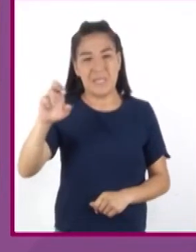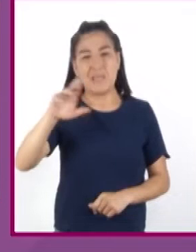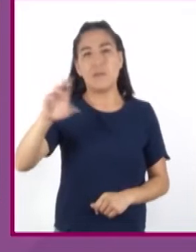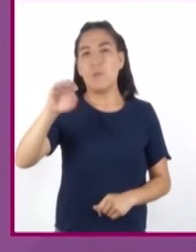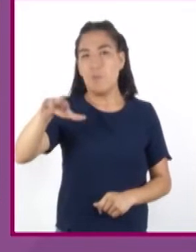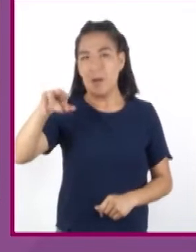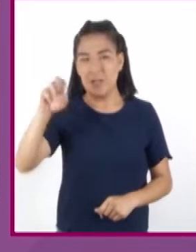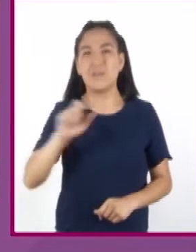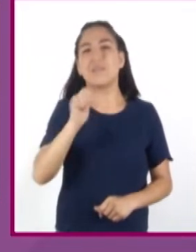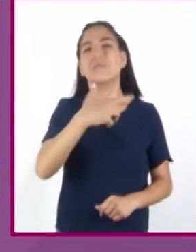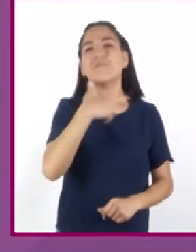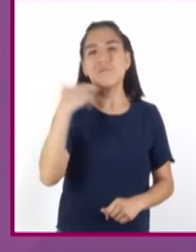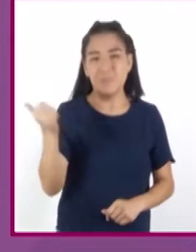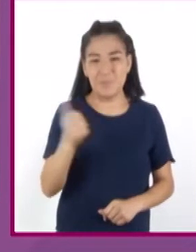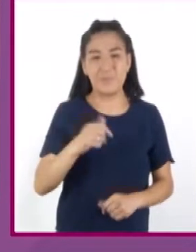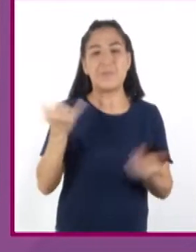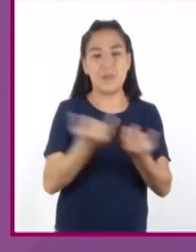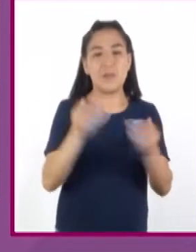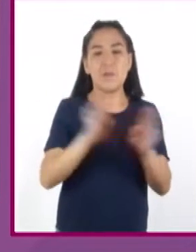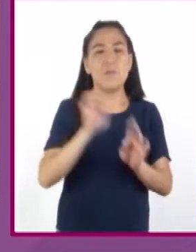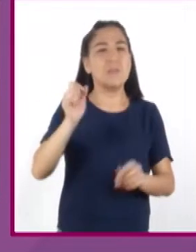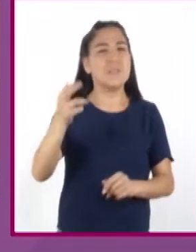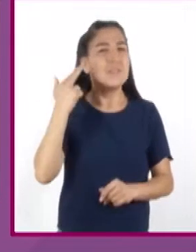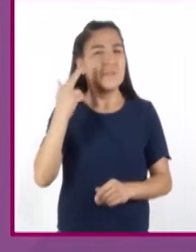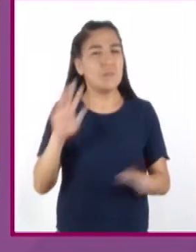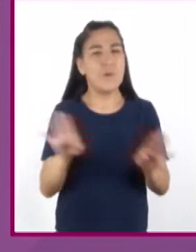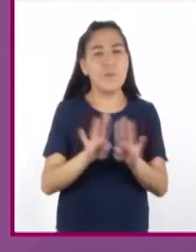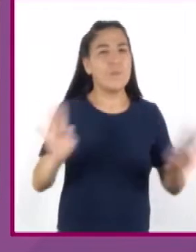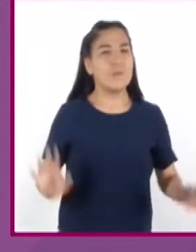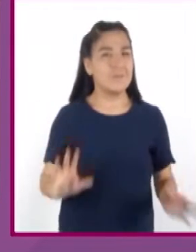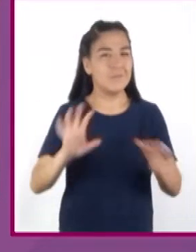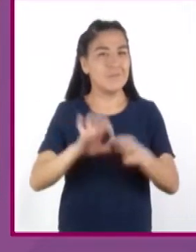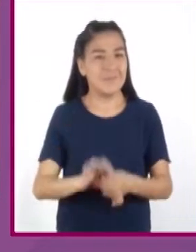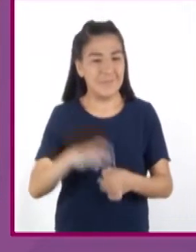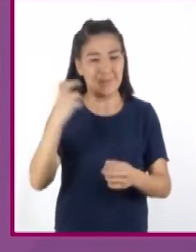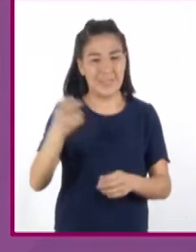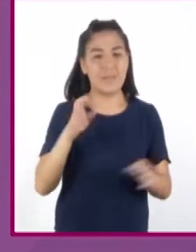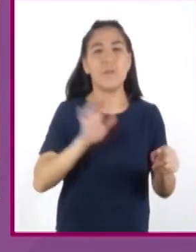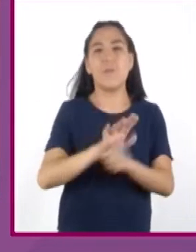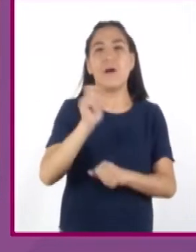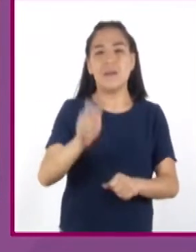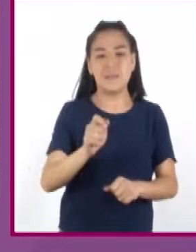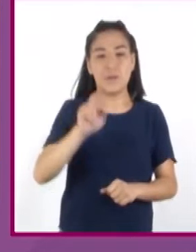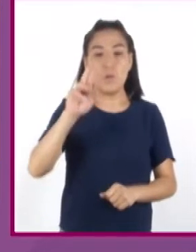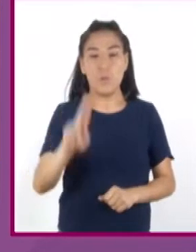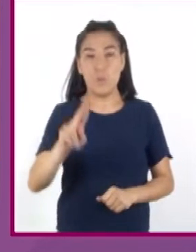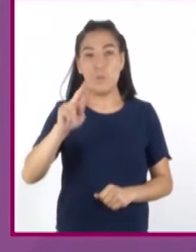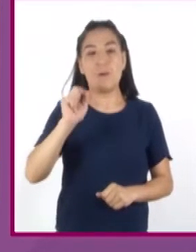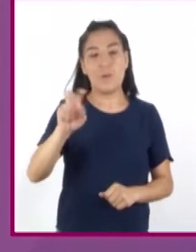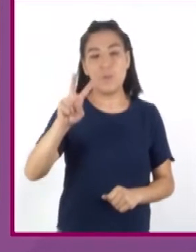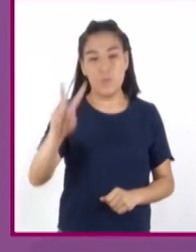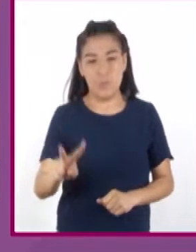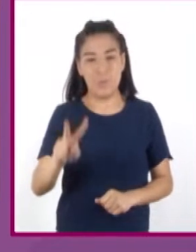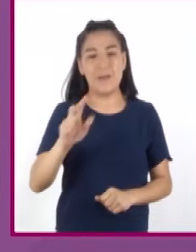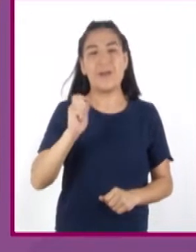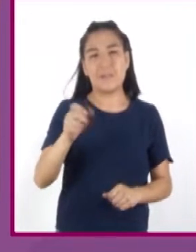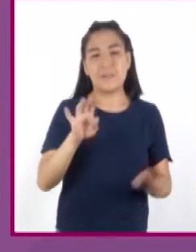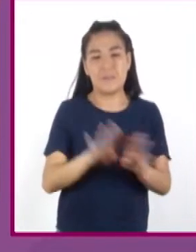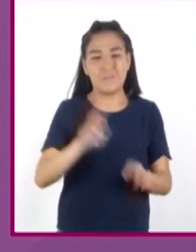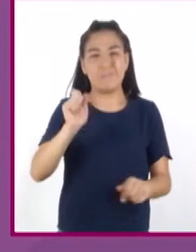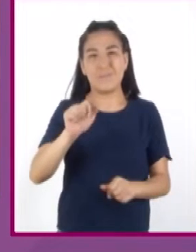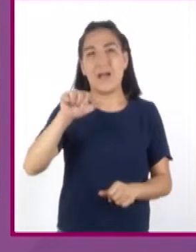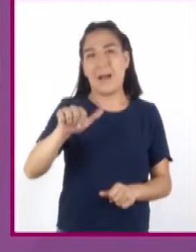fenómenos fonológicos, es decir, de los sonidos atribuidos a los prerromanos como la ausencia de la V o el que existen 5